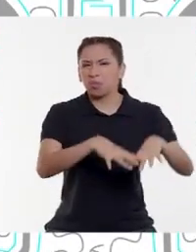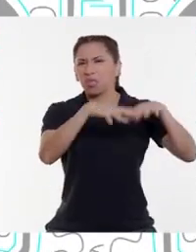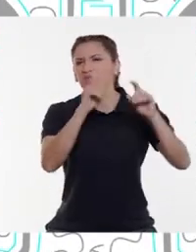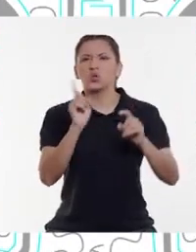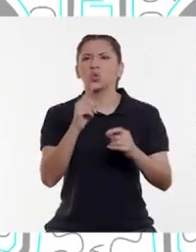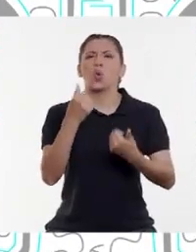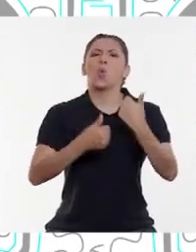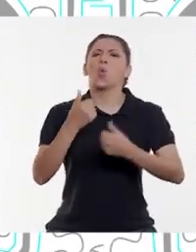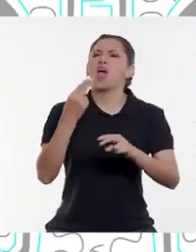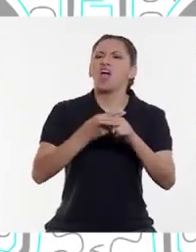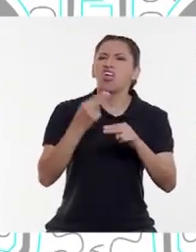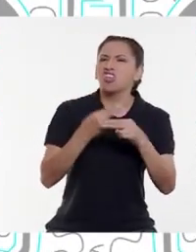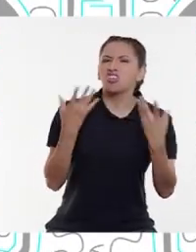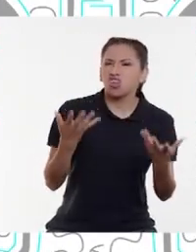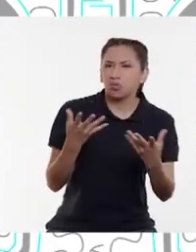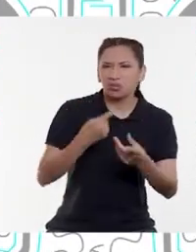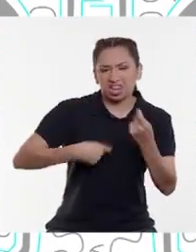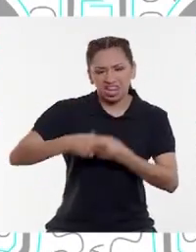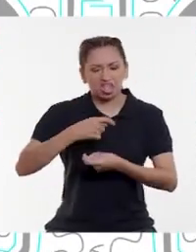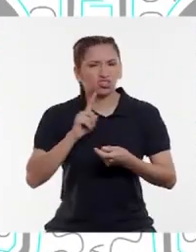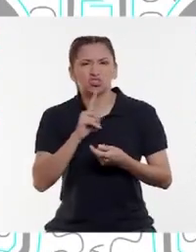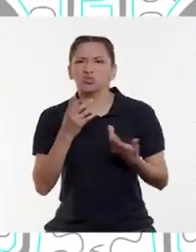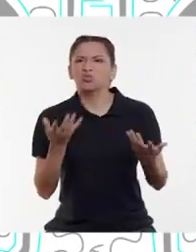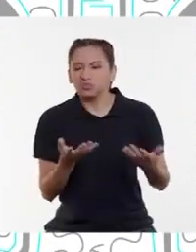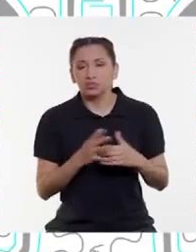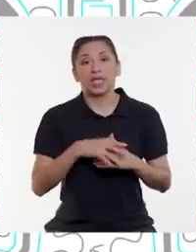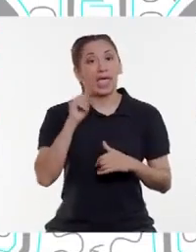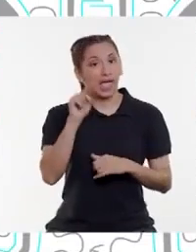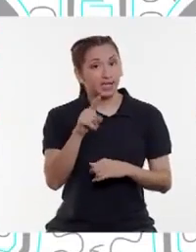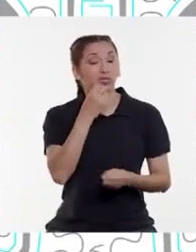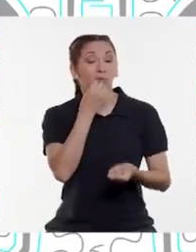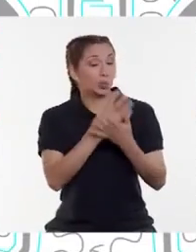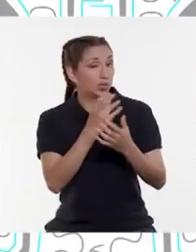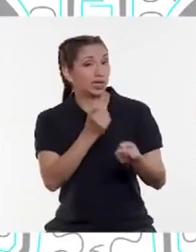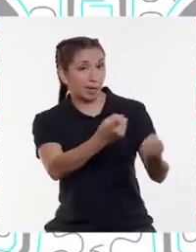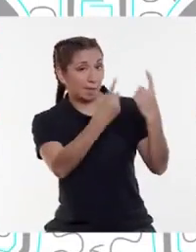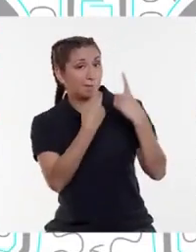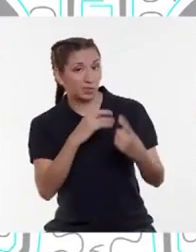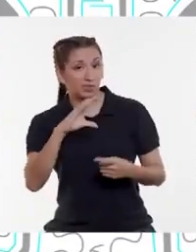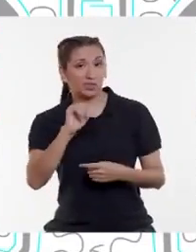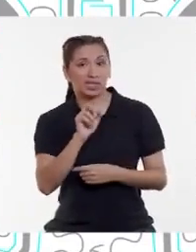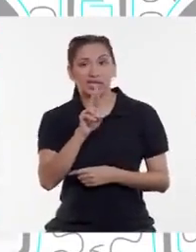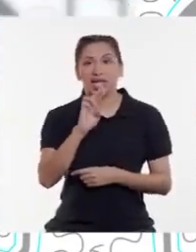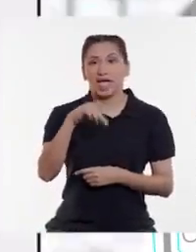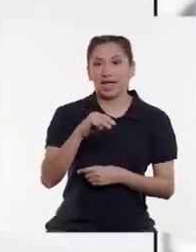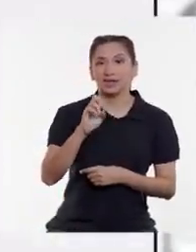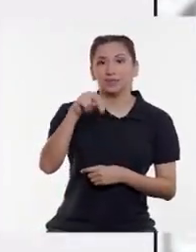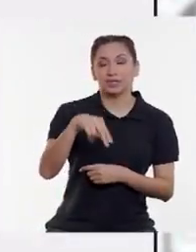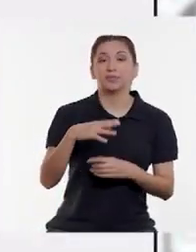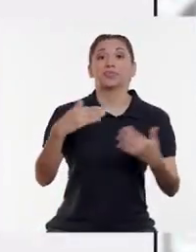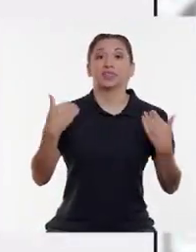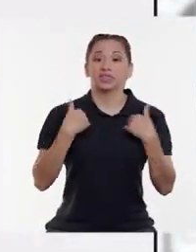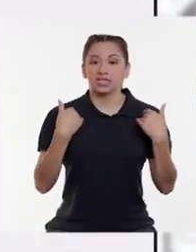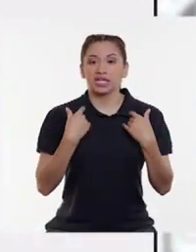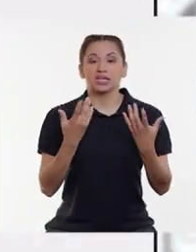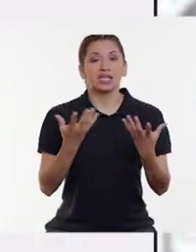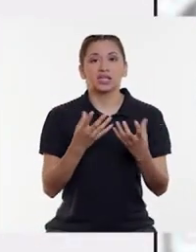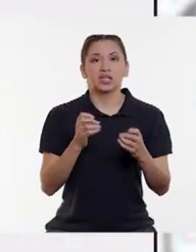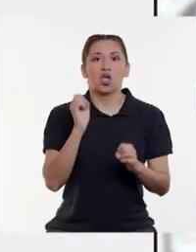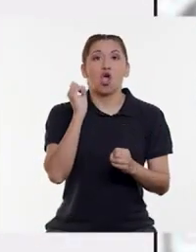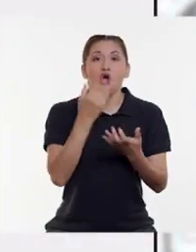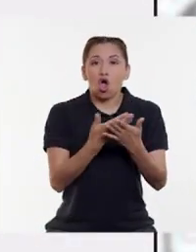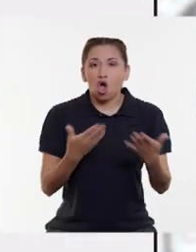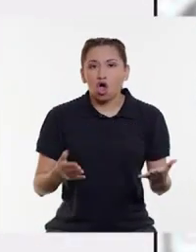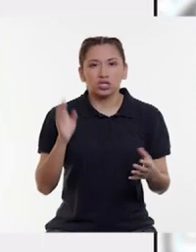podemos evitar o disminuir en nuestros negocios? Esa es una muy buena pregunta, Carmen. debemos evitar